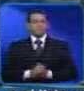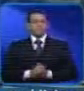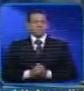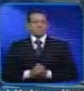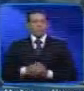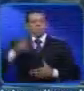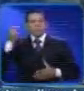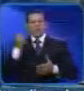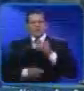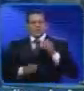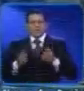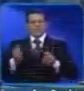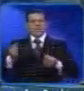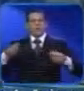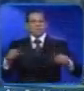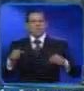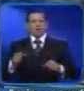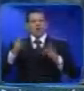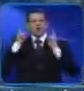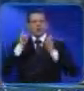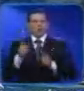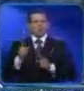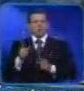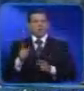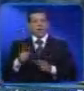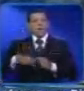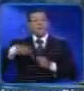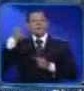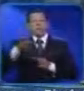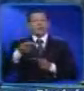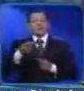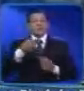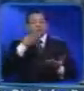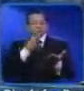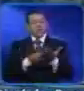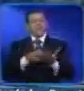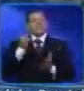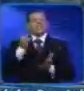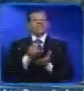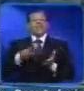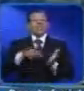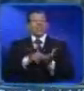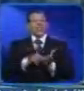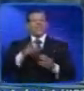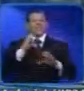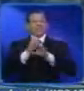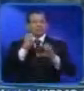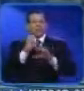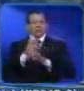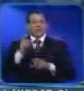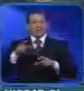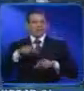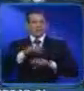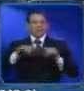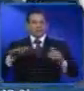La prohibición del tránsito de motorizados por la autopista sería la próxima disposición del Instituto Nacional de Tránsito y Transporte